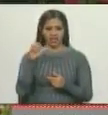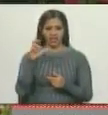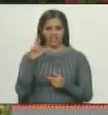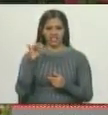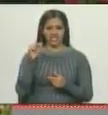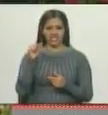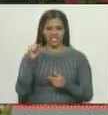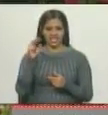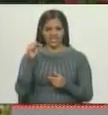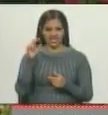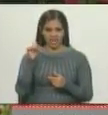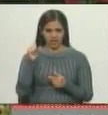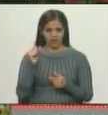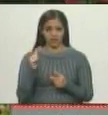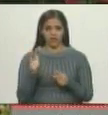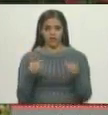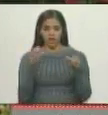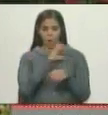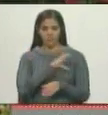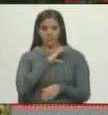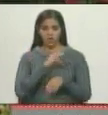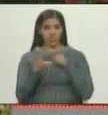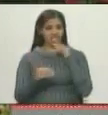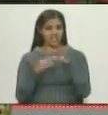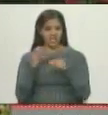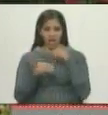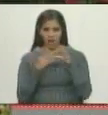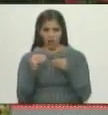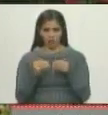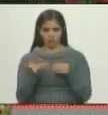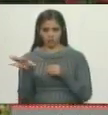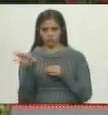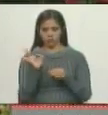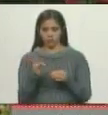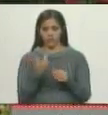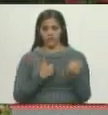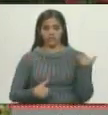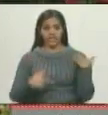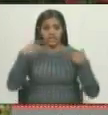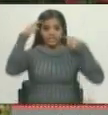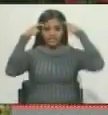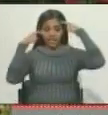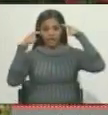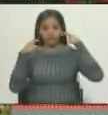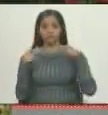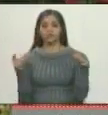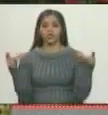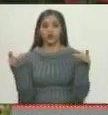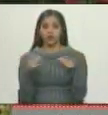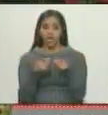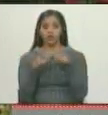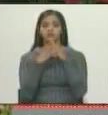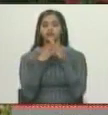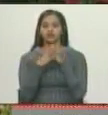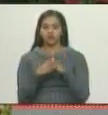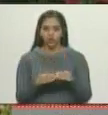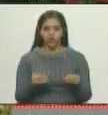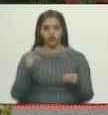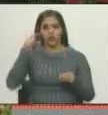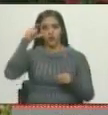una comisión de diálogo designada por el presidente Nicolás presidente Hugo Chávez, y se reunían todos los días allá